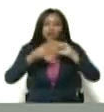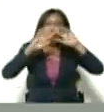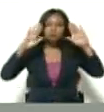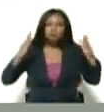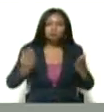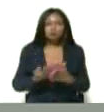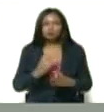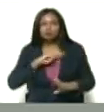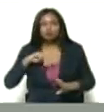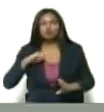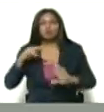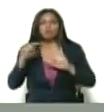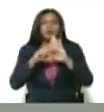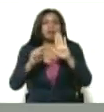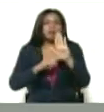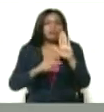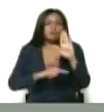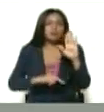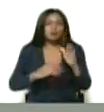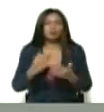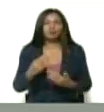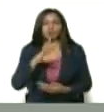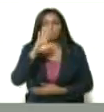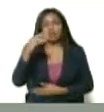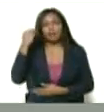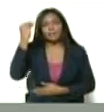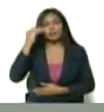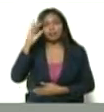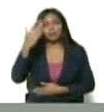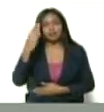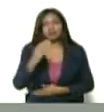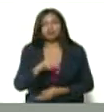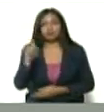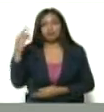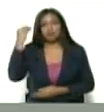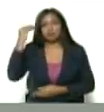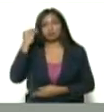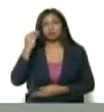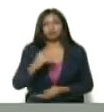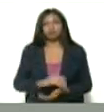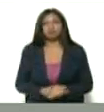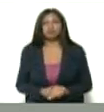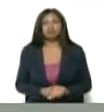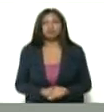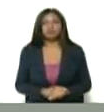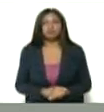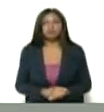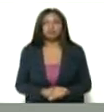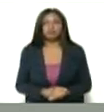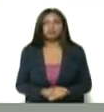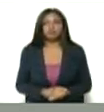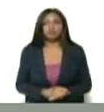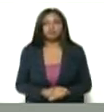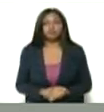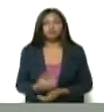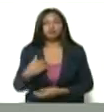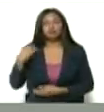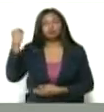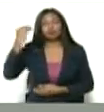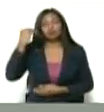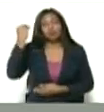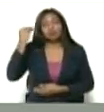medidas podríamos tomar. ¿Qué les parece a ustedes? Por favor, denme su opinión. Sí. Yo creo,